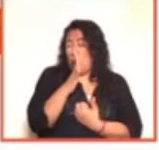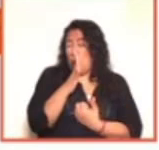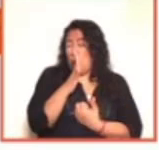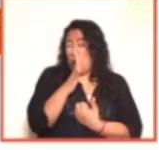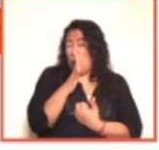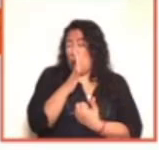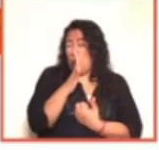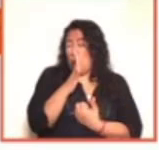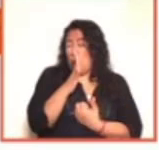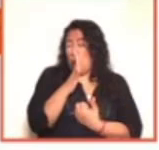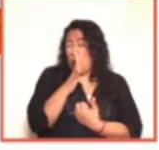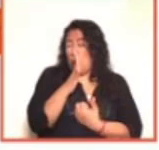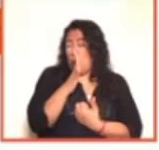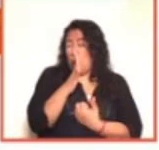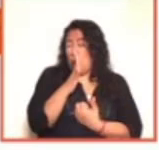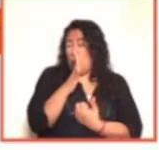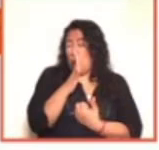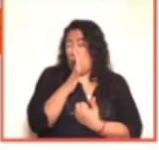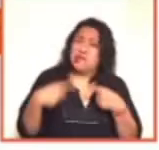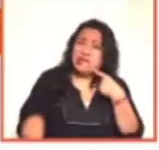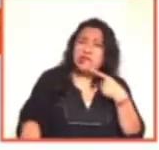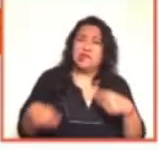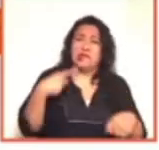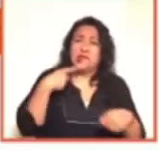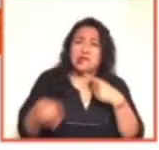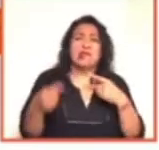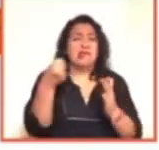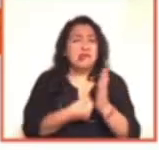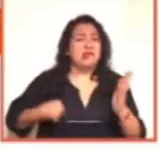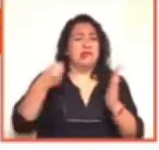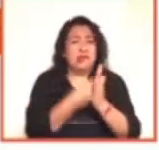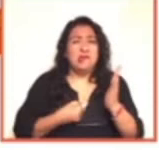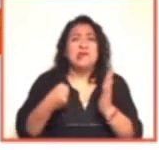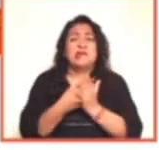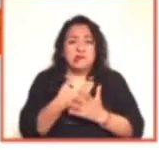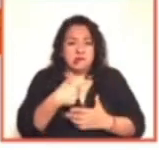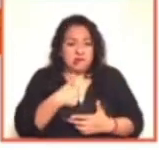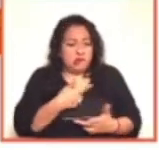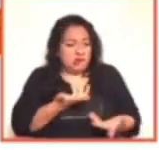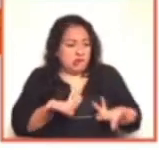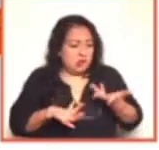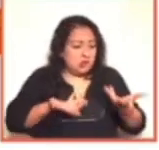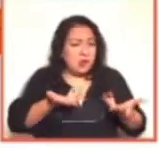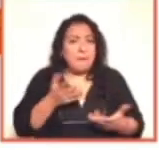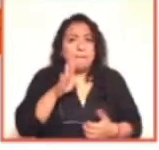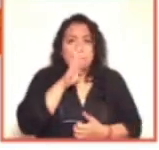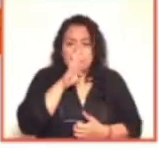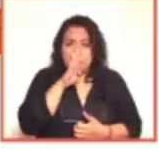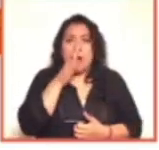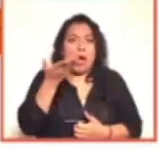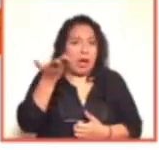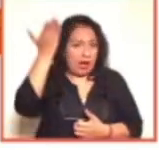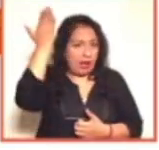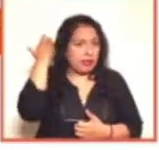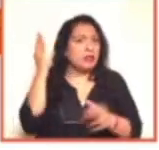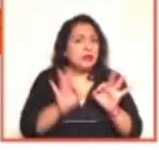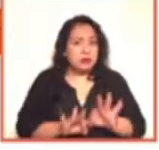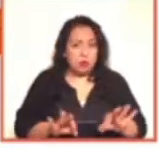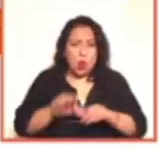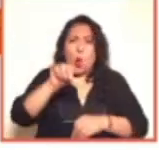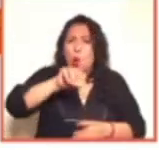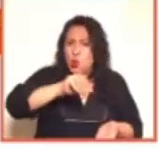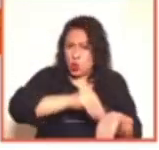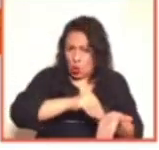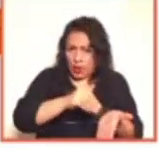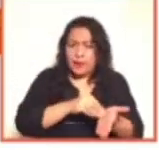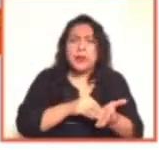esta denuncia y todo esto, uno barajaba el ser mamá, que era muy importante y sigue siendo muy importante, el tratar de ser